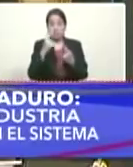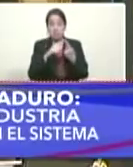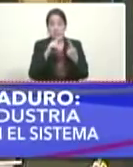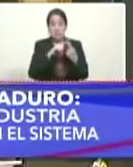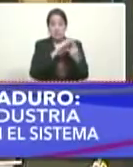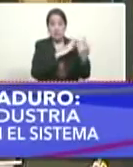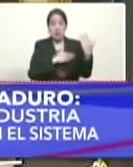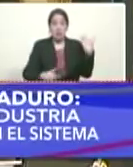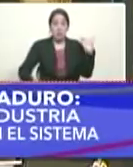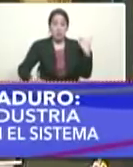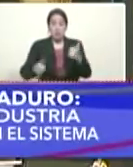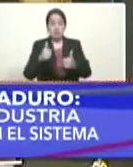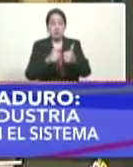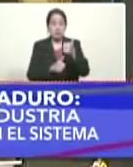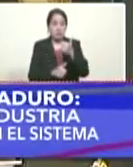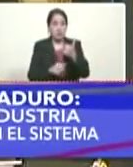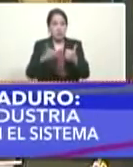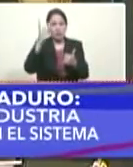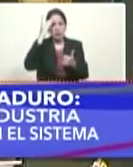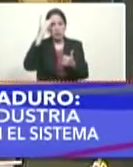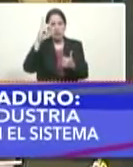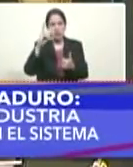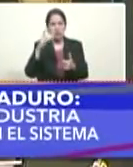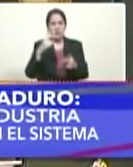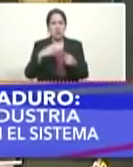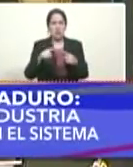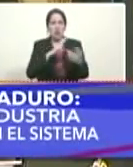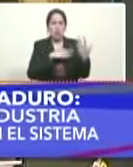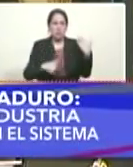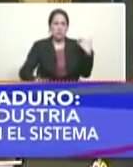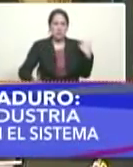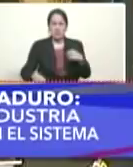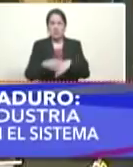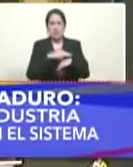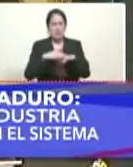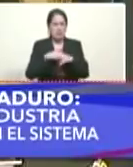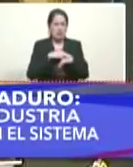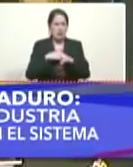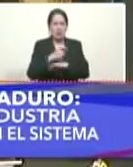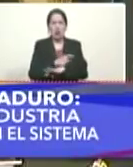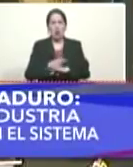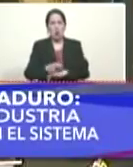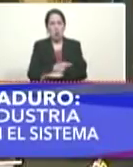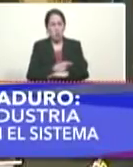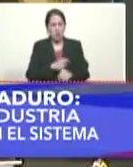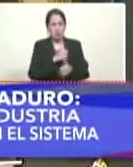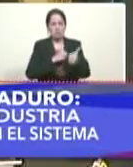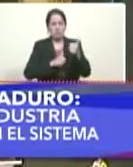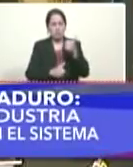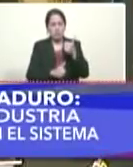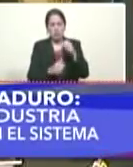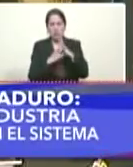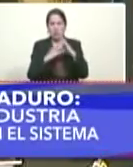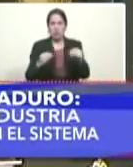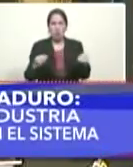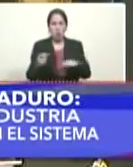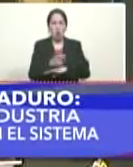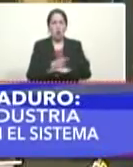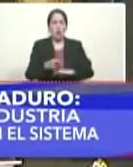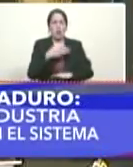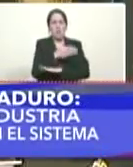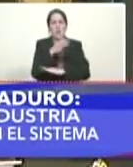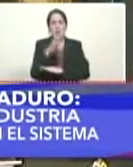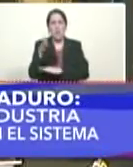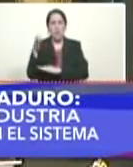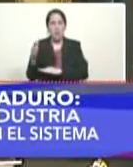del pse y rodríguez los vicepresidentes de gobierno los ministros de gobierno gobernadores se fueron a acompañar